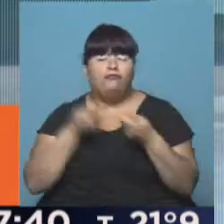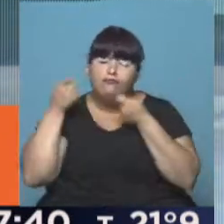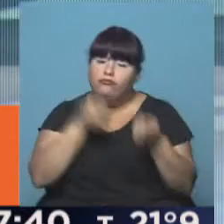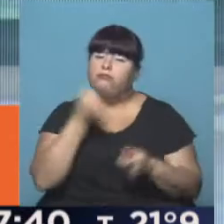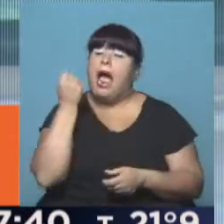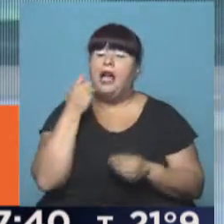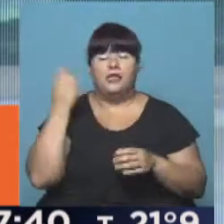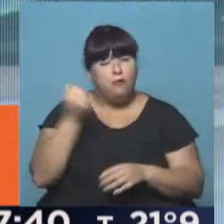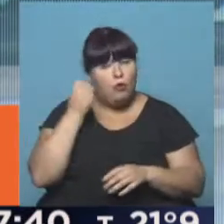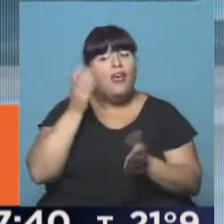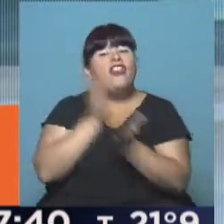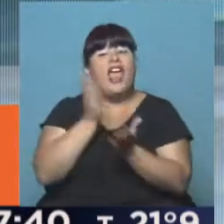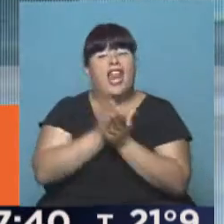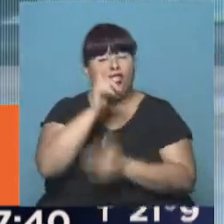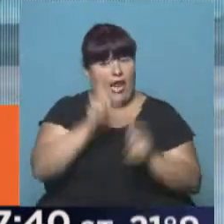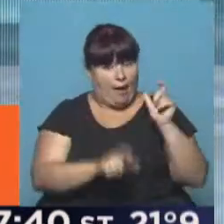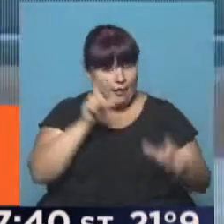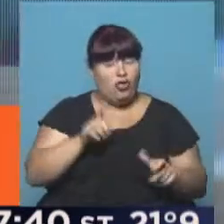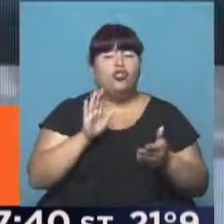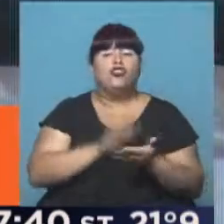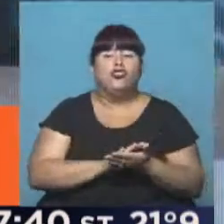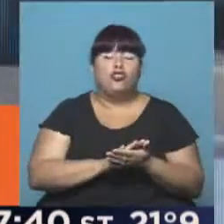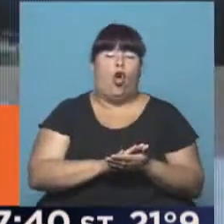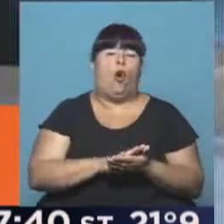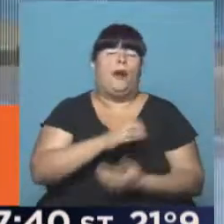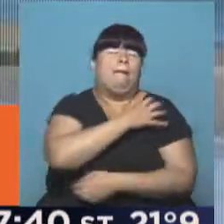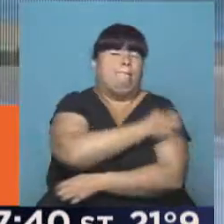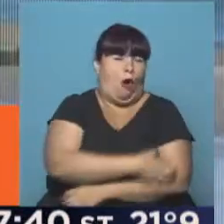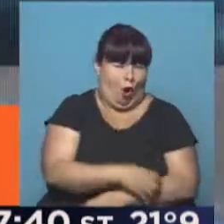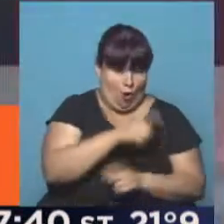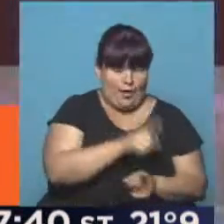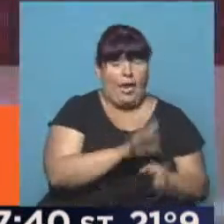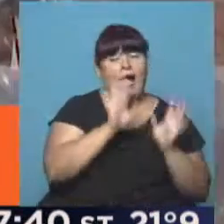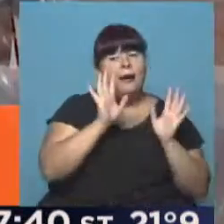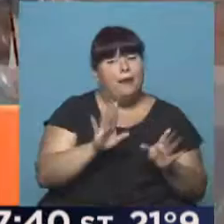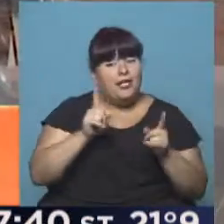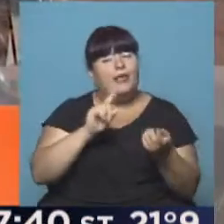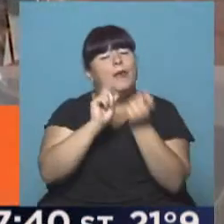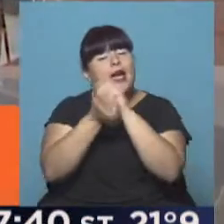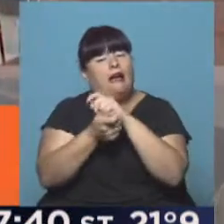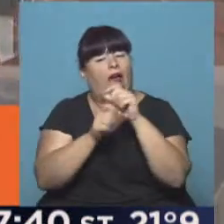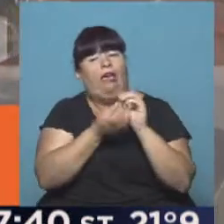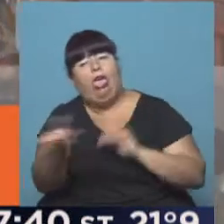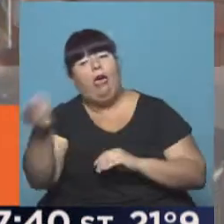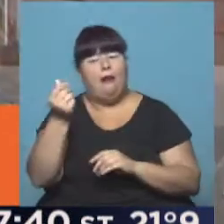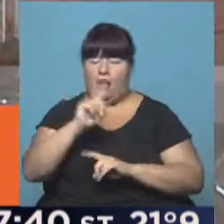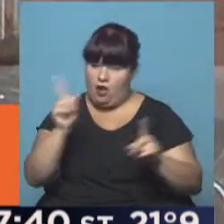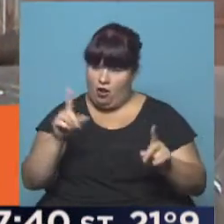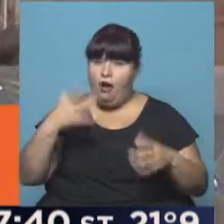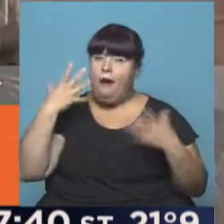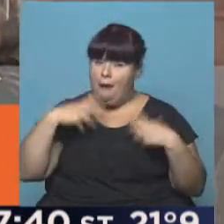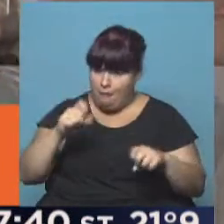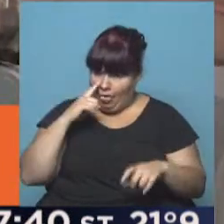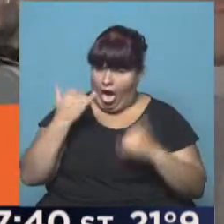muy importante, porque aparte es un derecho de la persona en los casos en donde hay vulnerabilidad. Pero tenemos que corregir estos desvíos, que se han